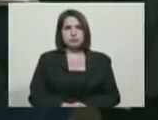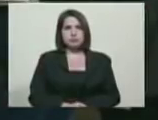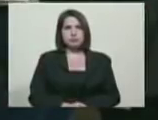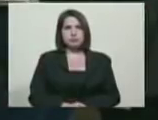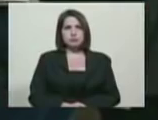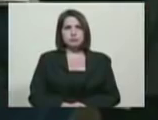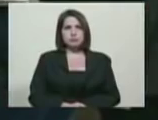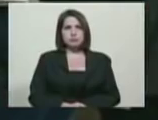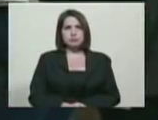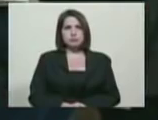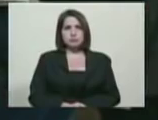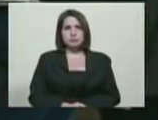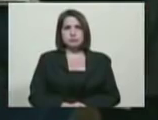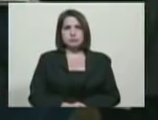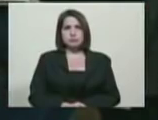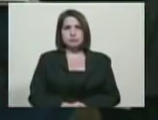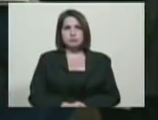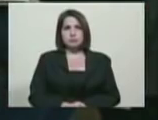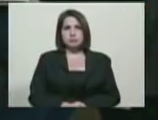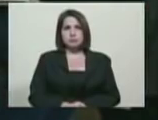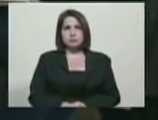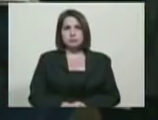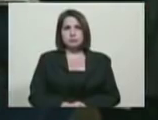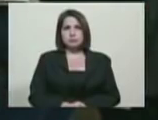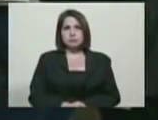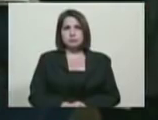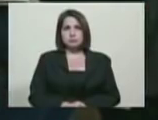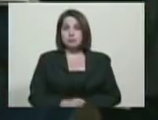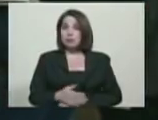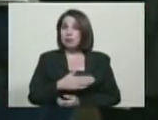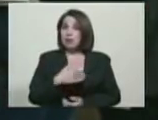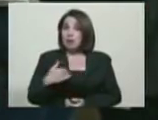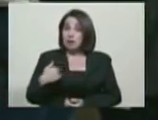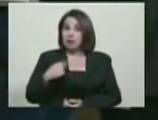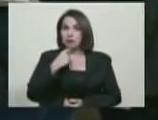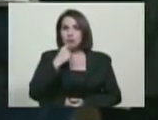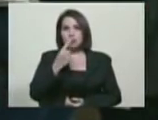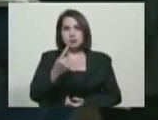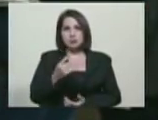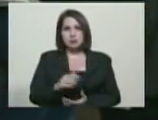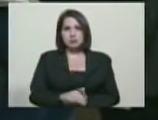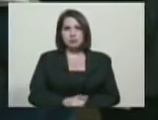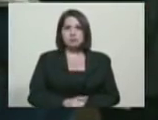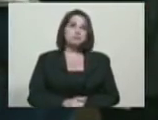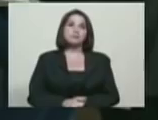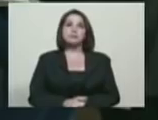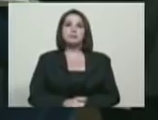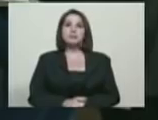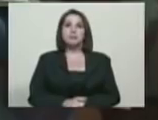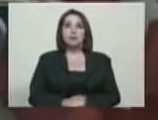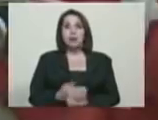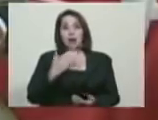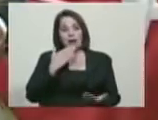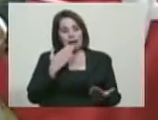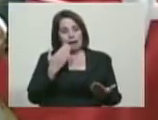Bueno, quiero reiterar nuestro